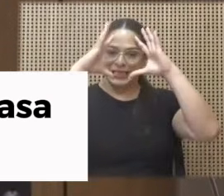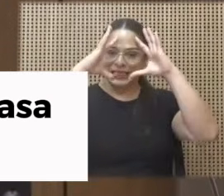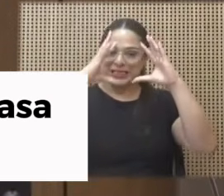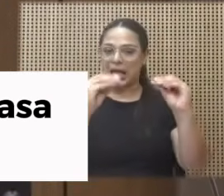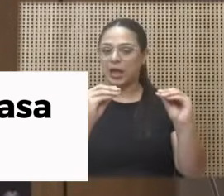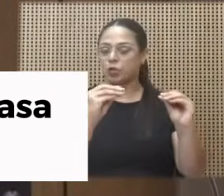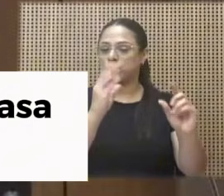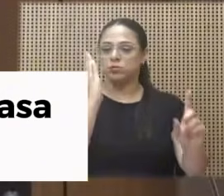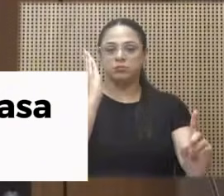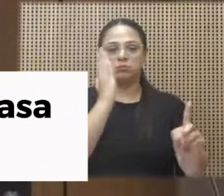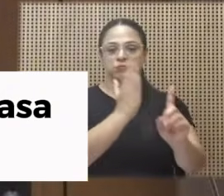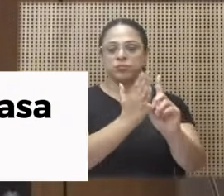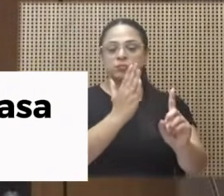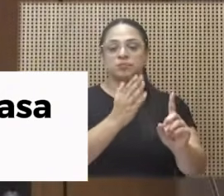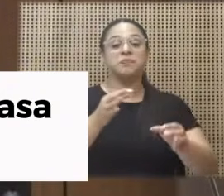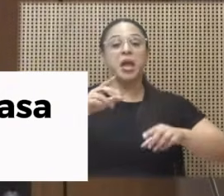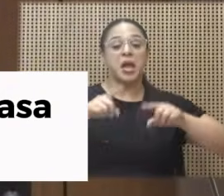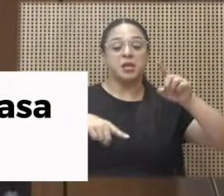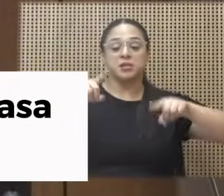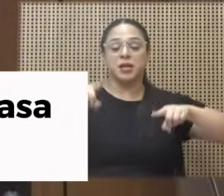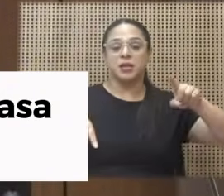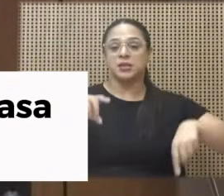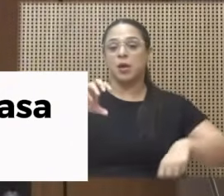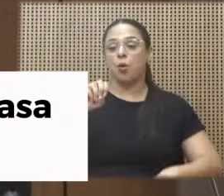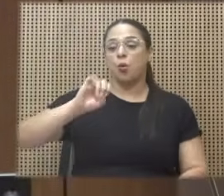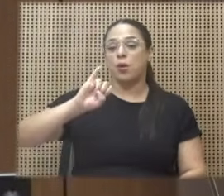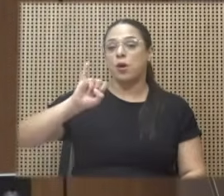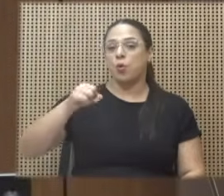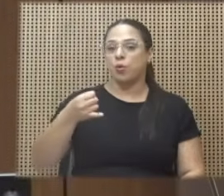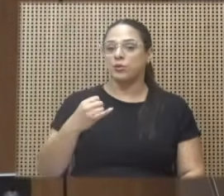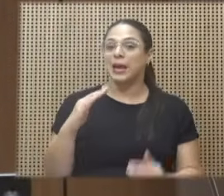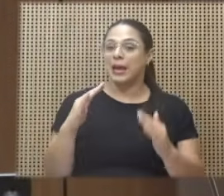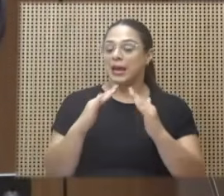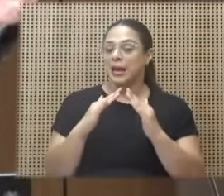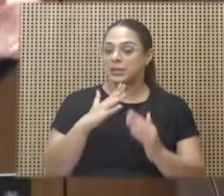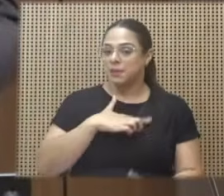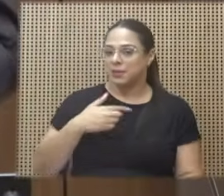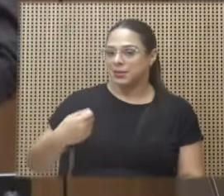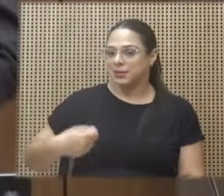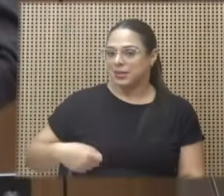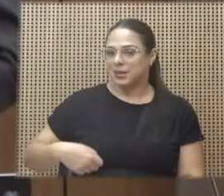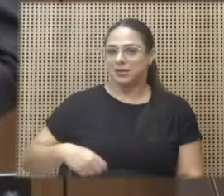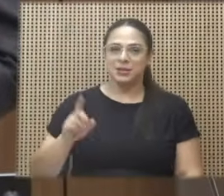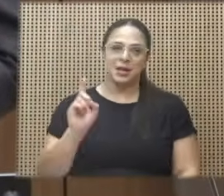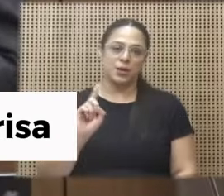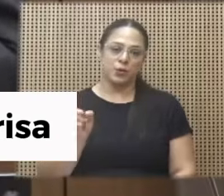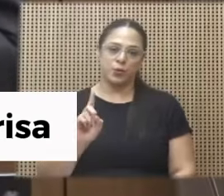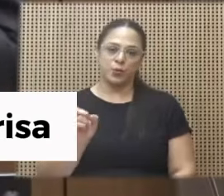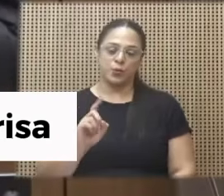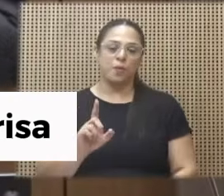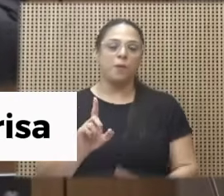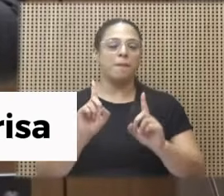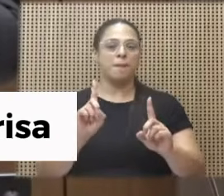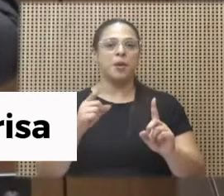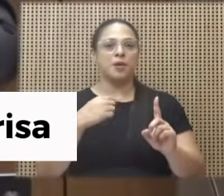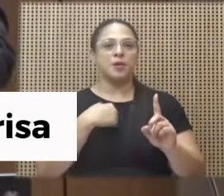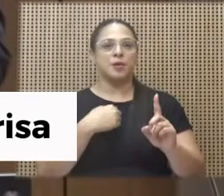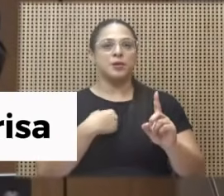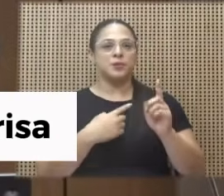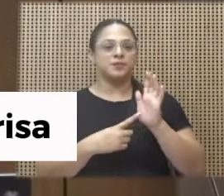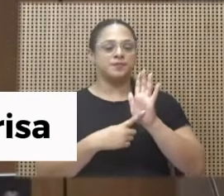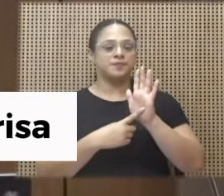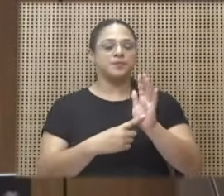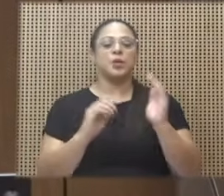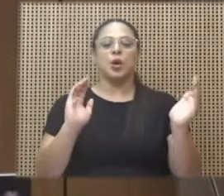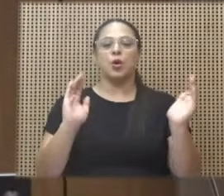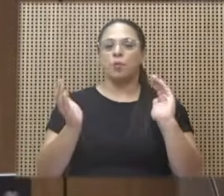las estadísticas del OIJ, no las de Casa Presidencial. Pero nos enrostran una comparación que me movió